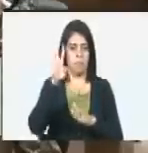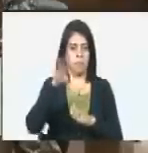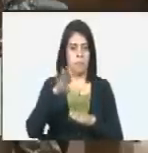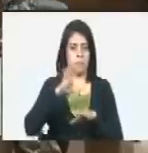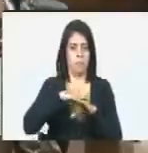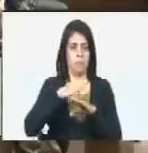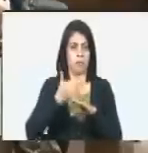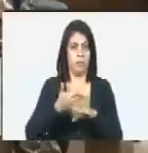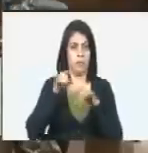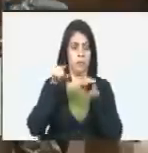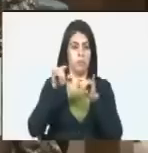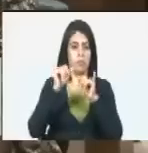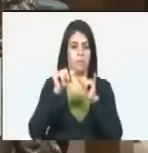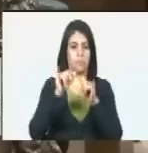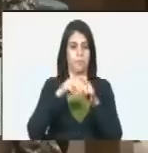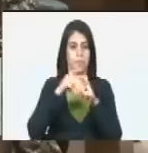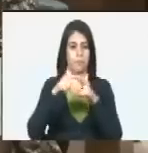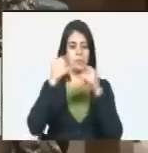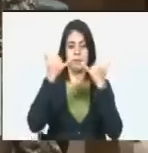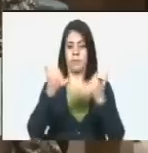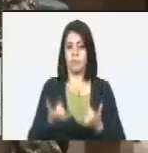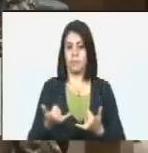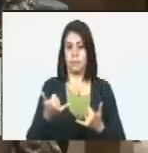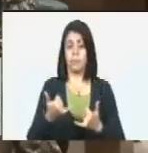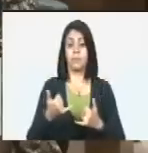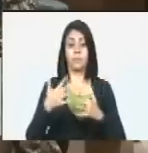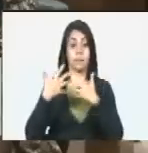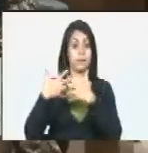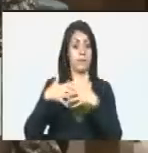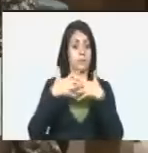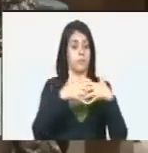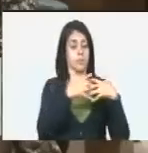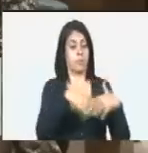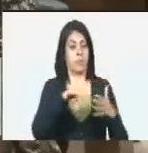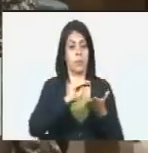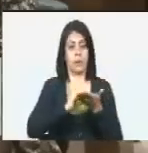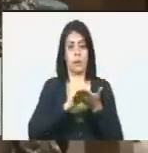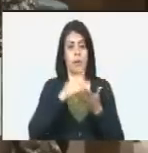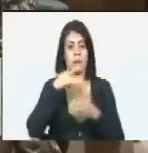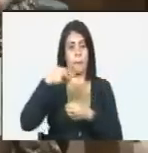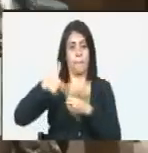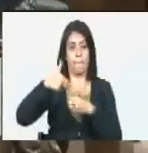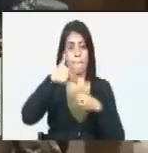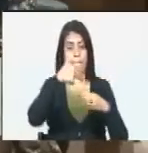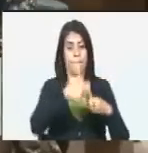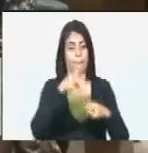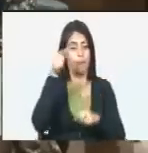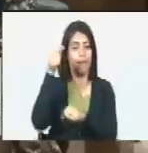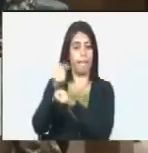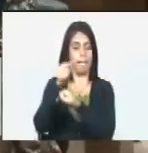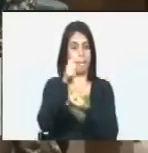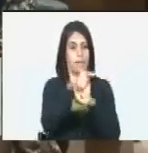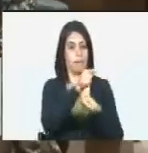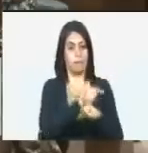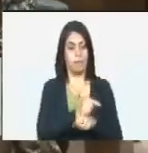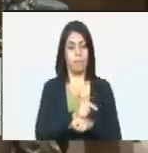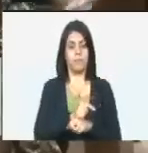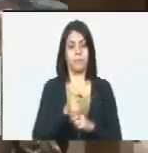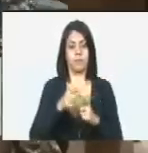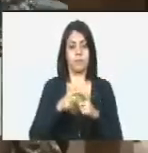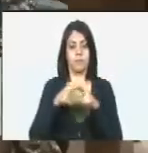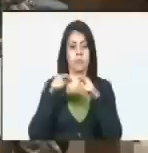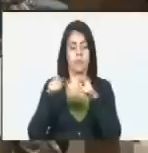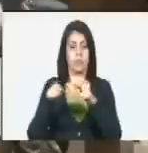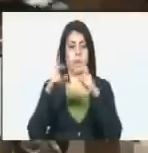ese momento ya las transnacionales petroleras habían señalado el tema de los bloques, el tema